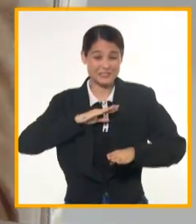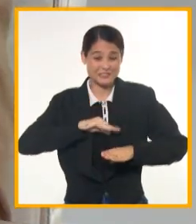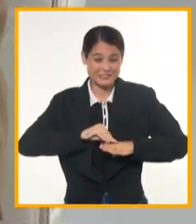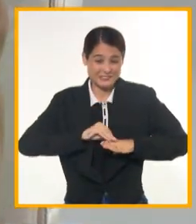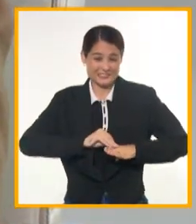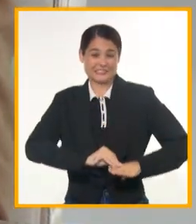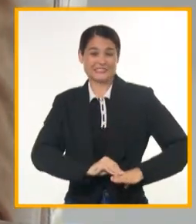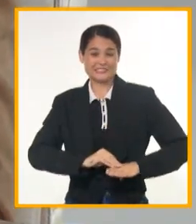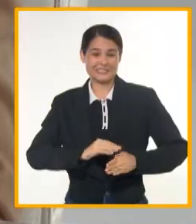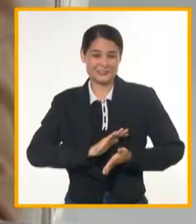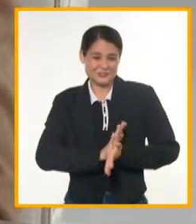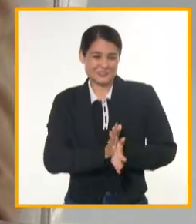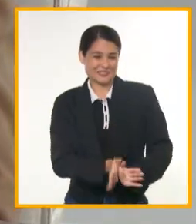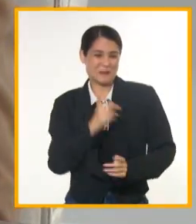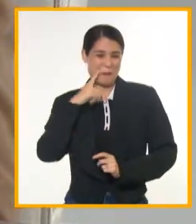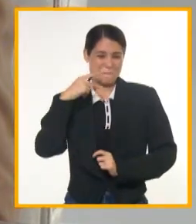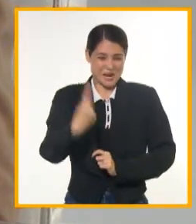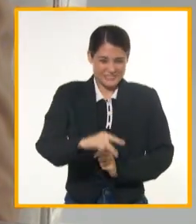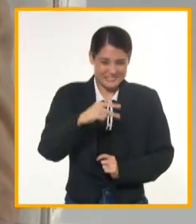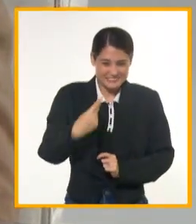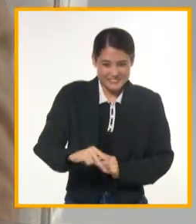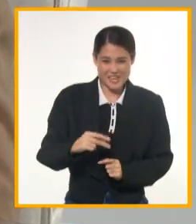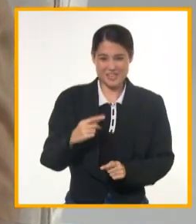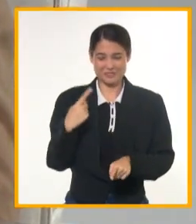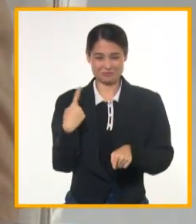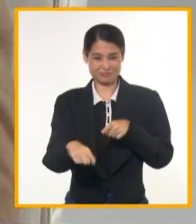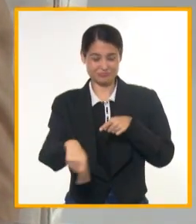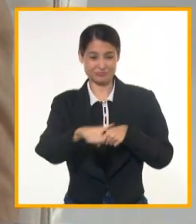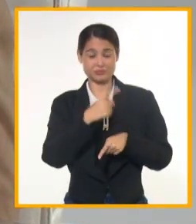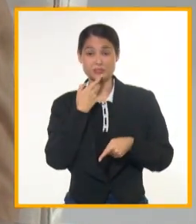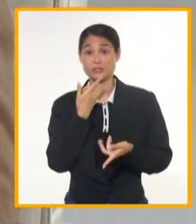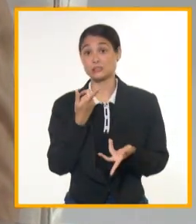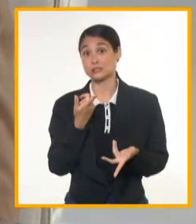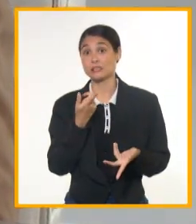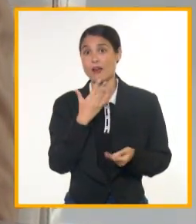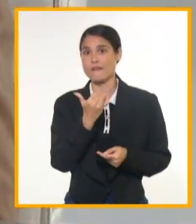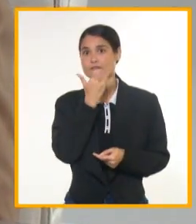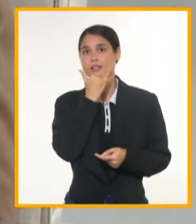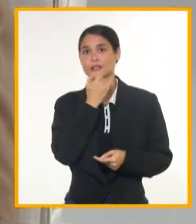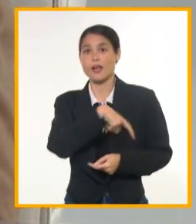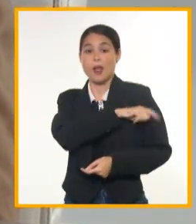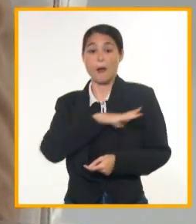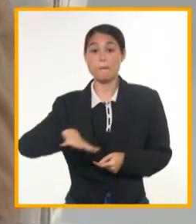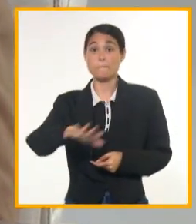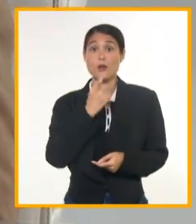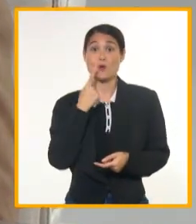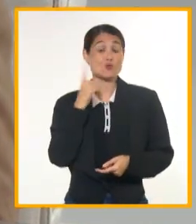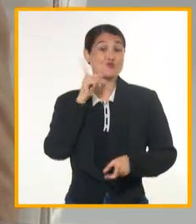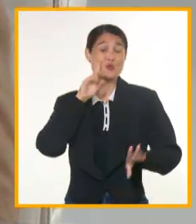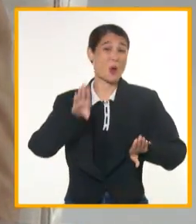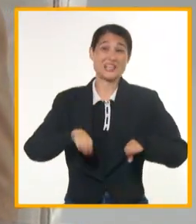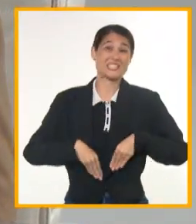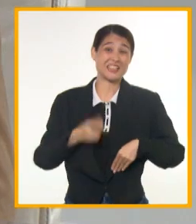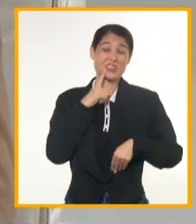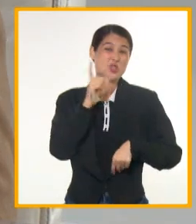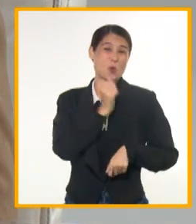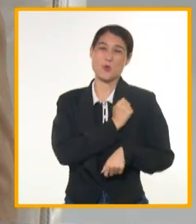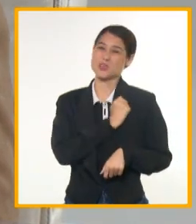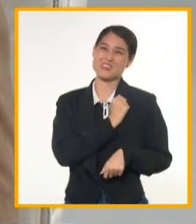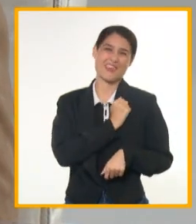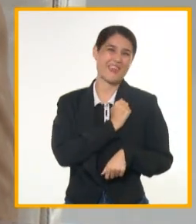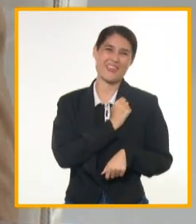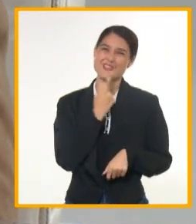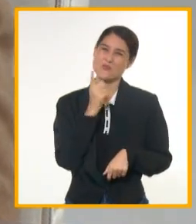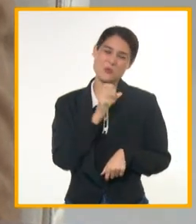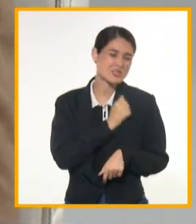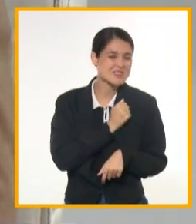Ucrania contra la población que no está de acuerdo con incorporarse a las tropas, a la guerra, contra los jóvenes que no están